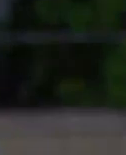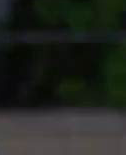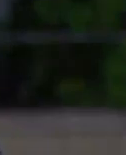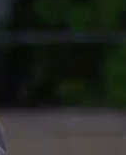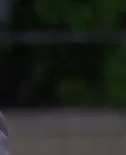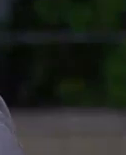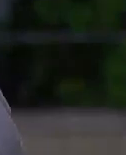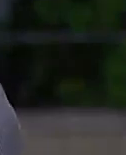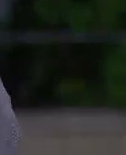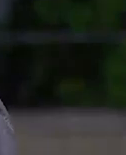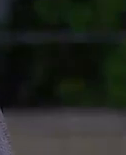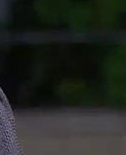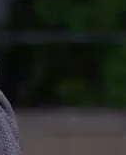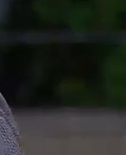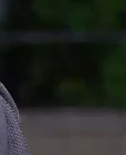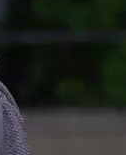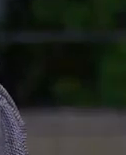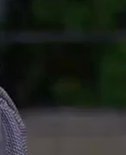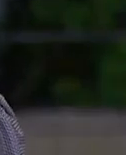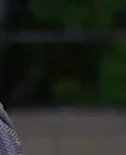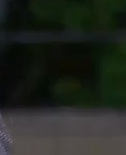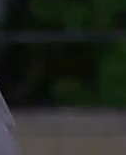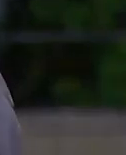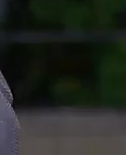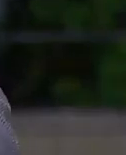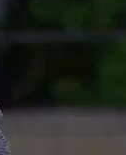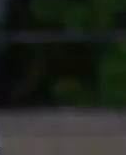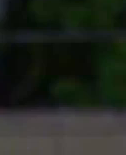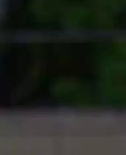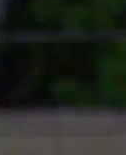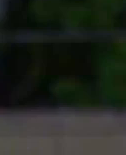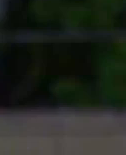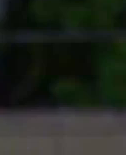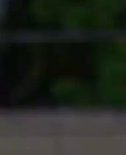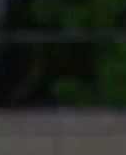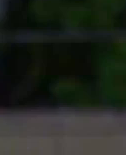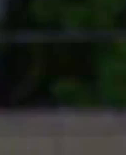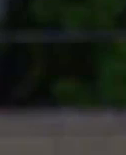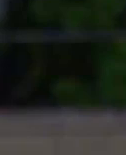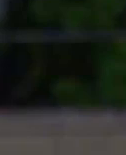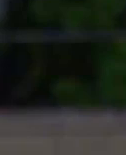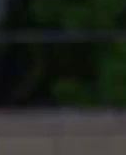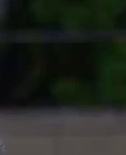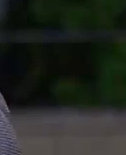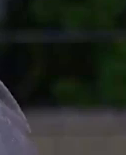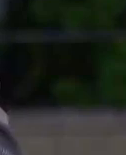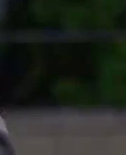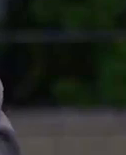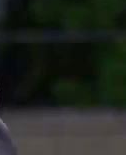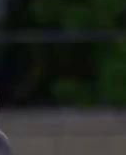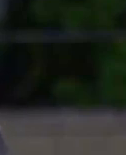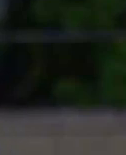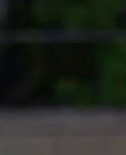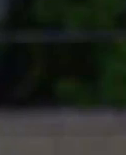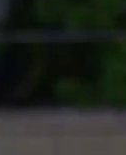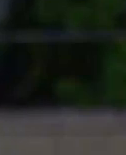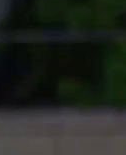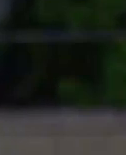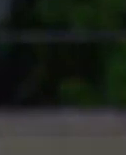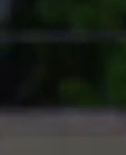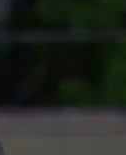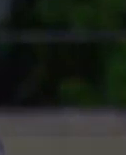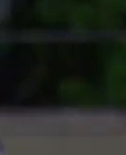Indudablemente, Medellín tiene apenas 3.8 metros cuadrados por habitante de espacio público. La meta es 7